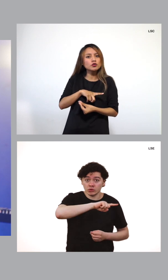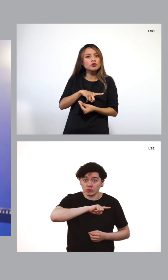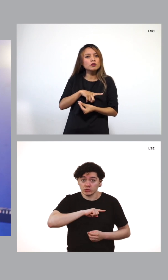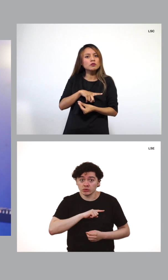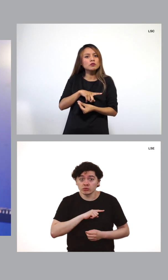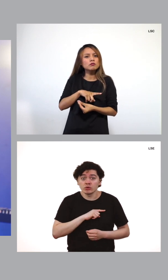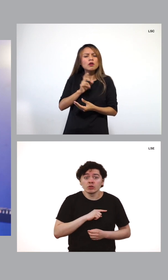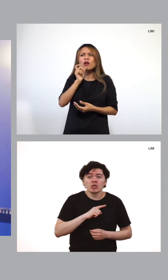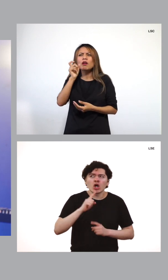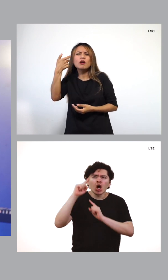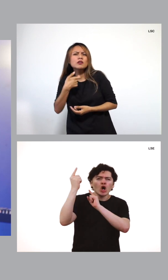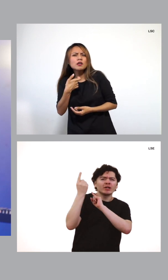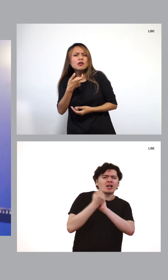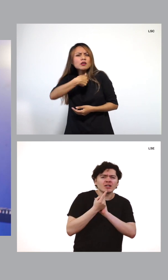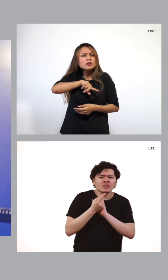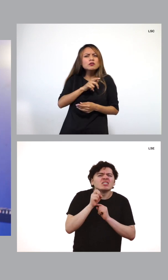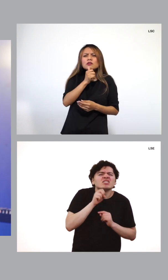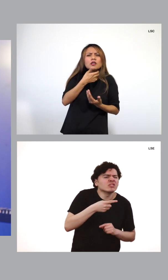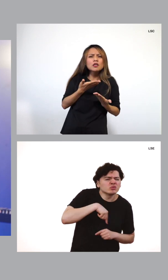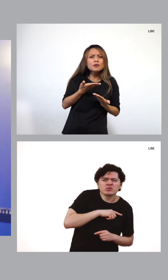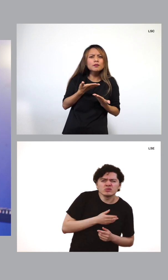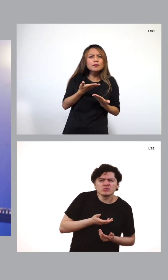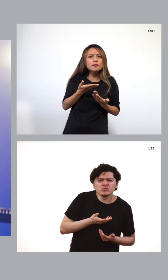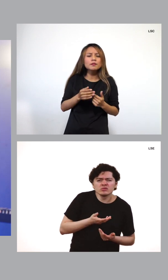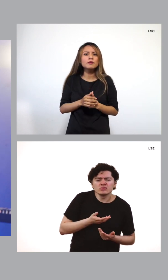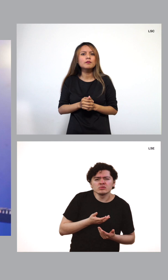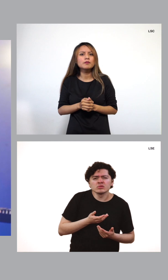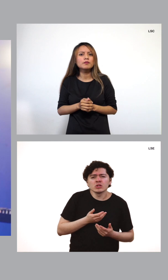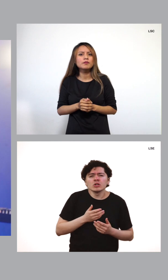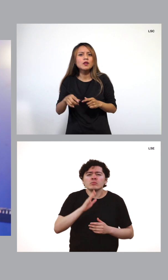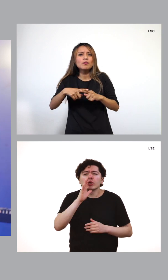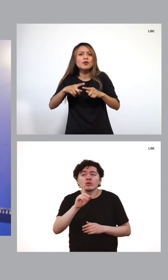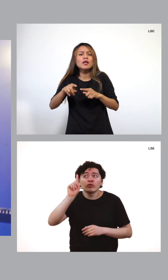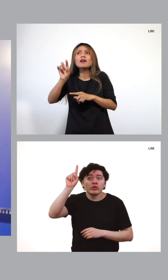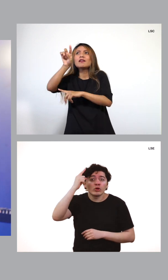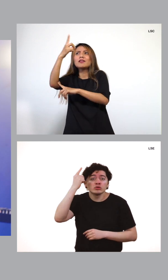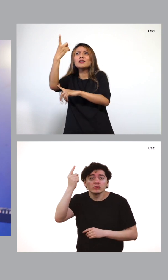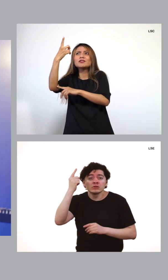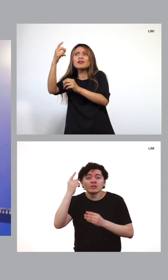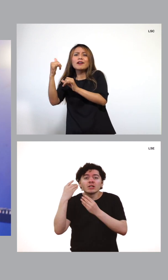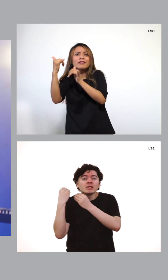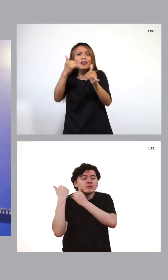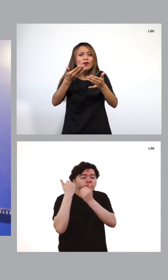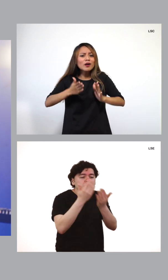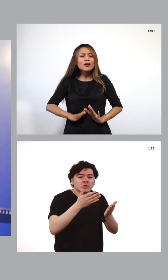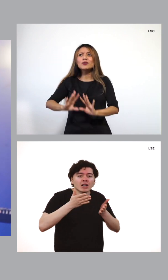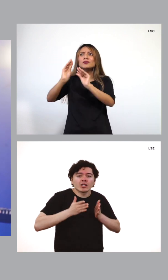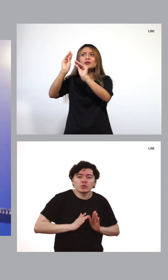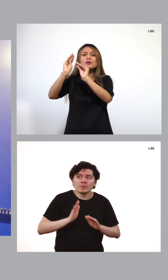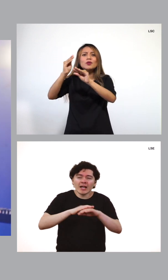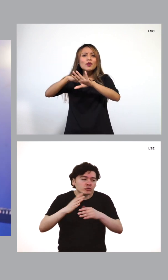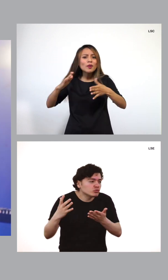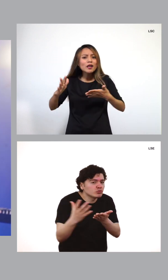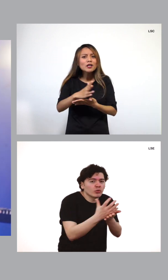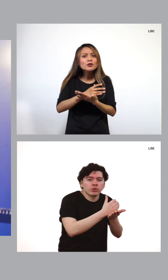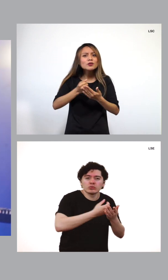¿quién contra nosotros? El que no escatimó ni a su propio Hijo, sino que lo entregó por todos